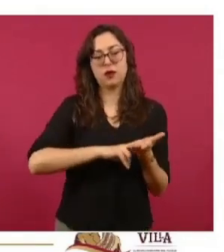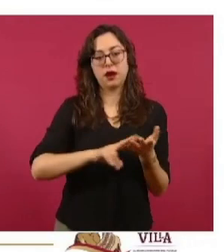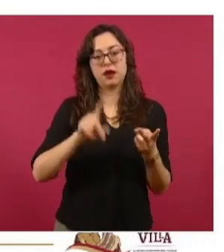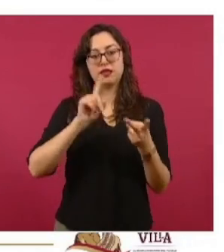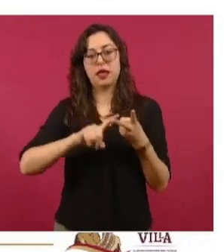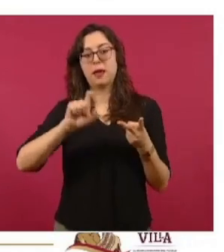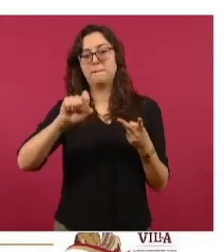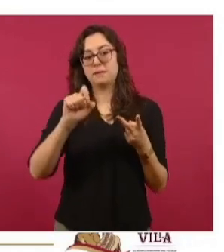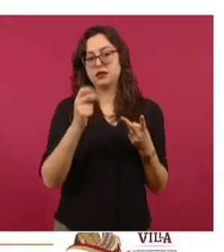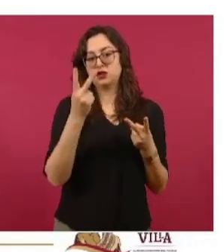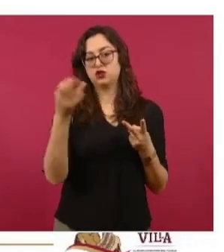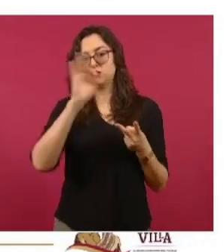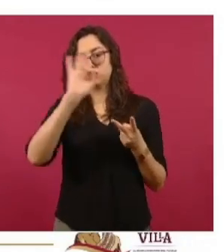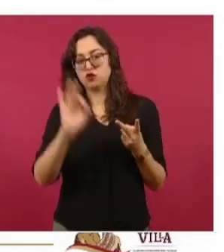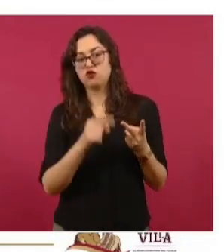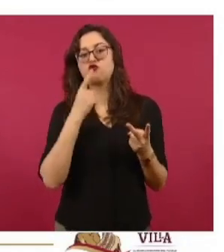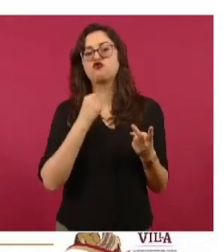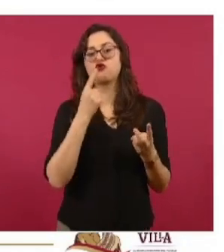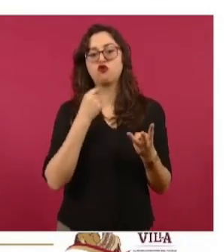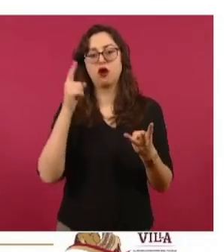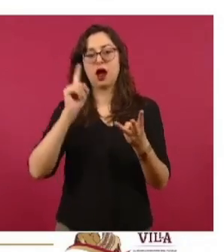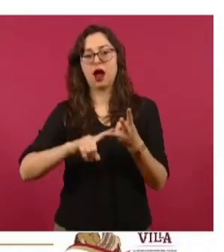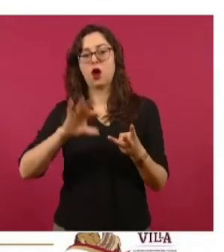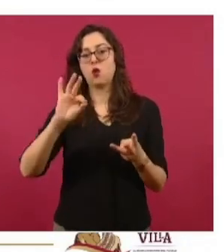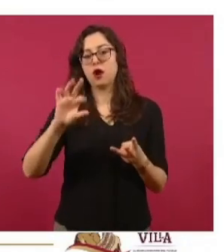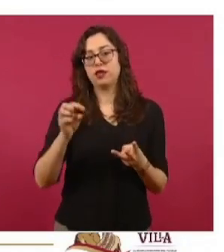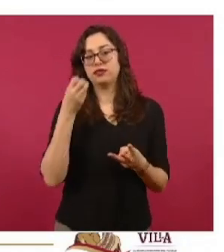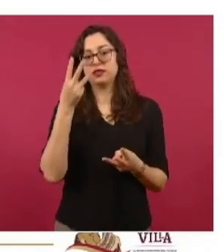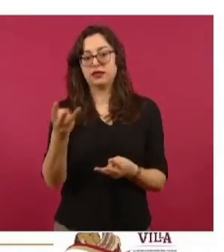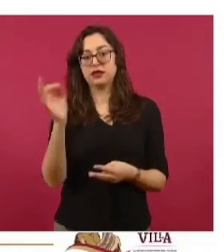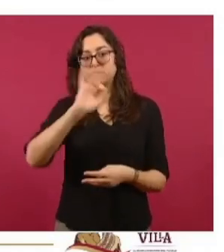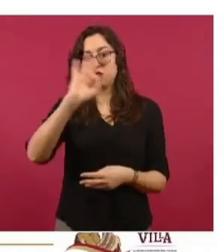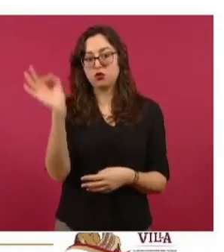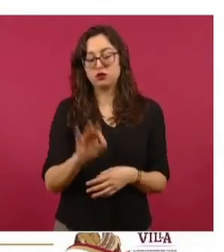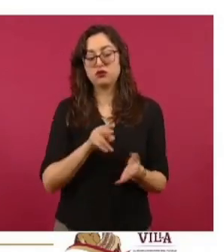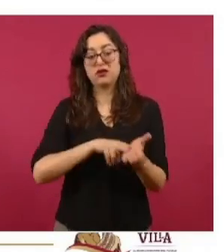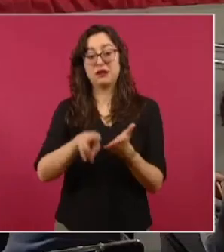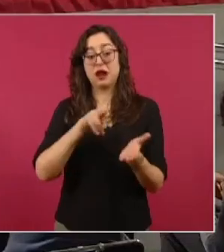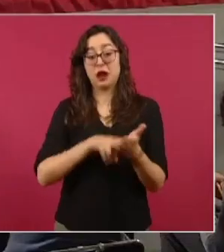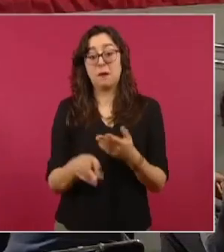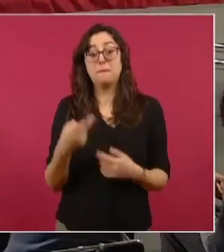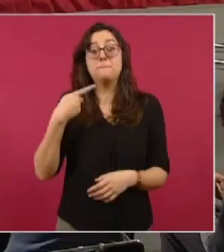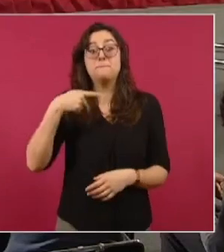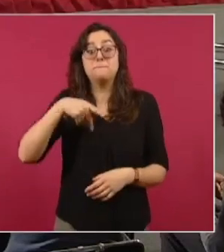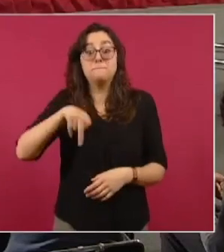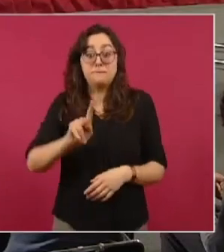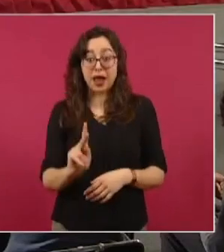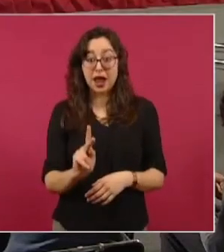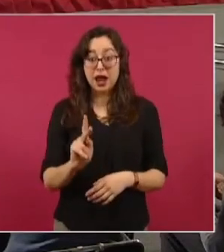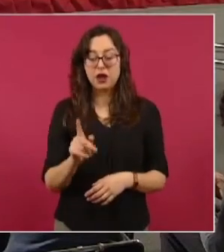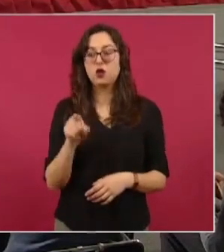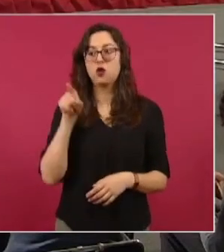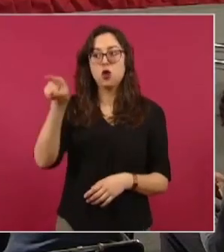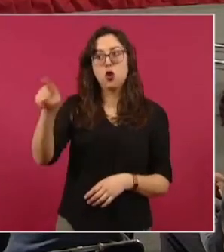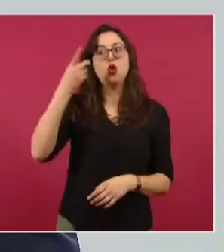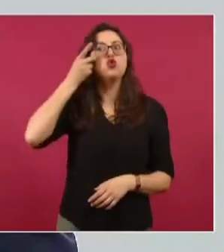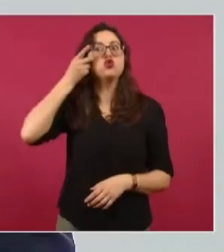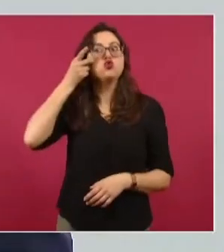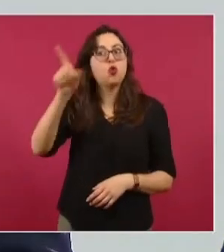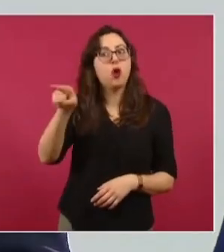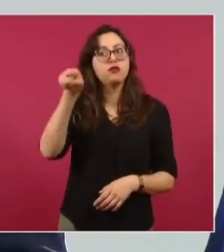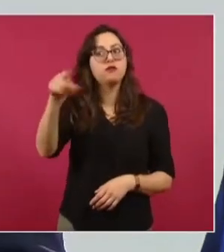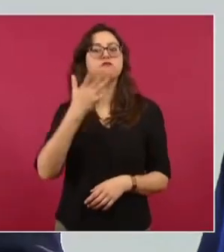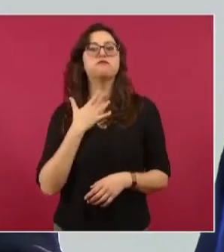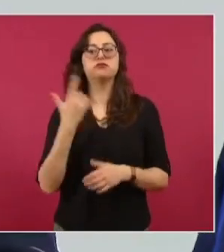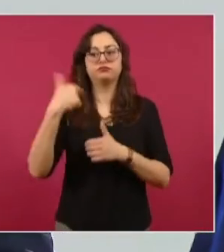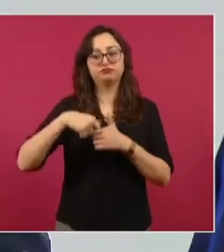estamos atentos a que este subsidio llegue a las y a los consumidores, que no se lo quede un gasolinero en la bolsa.